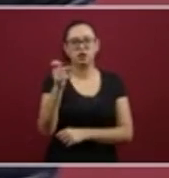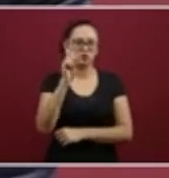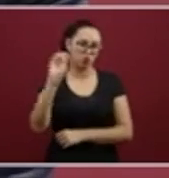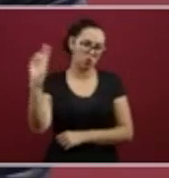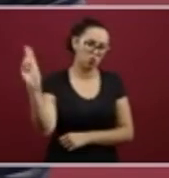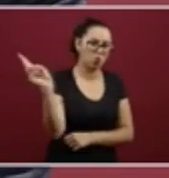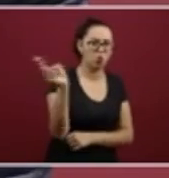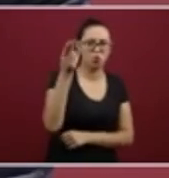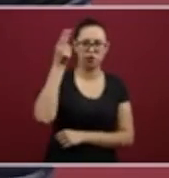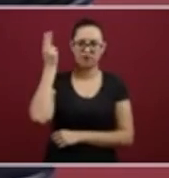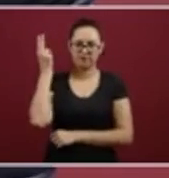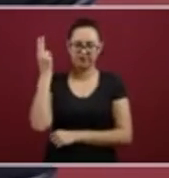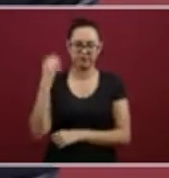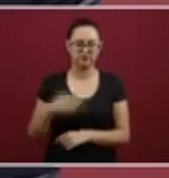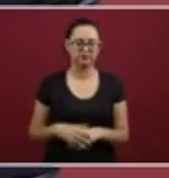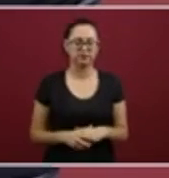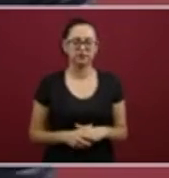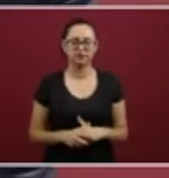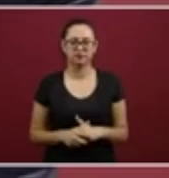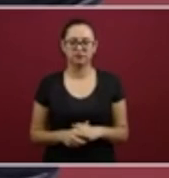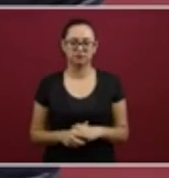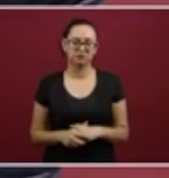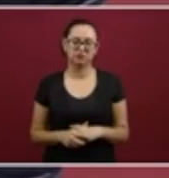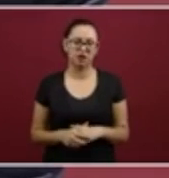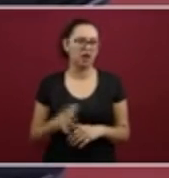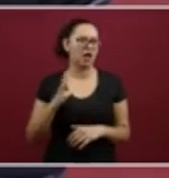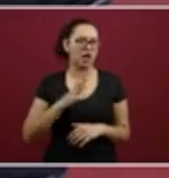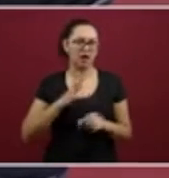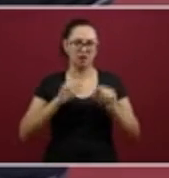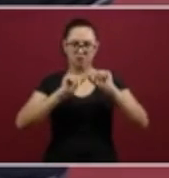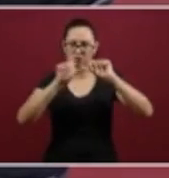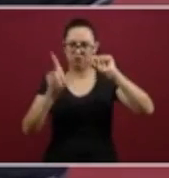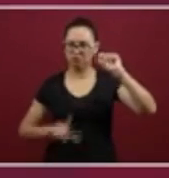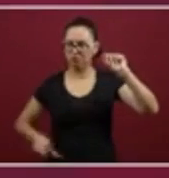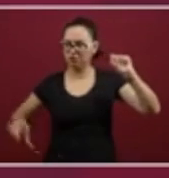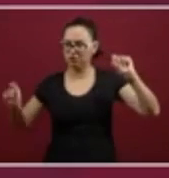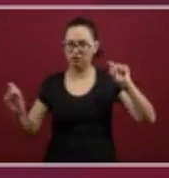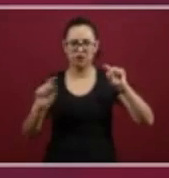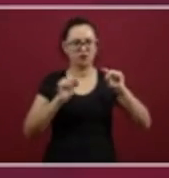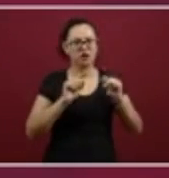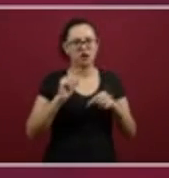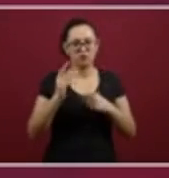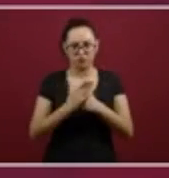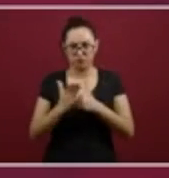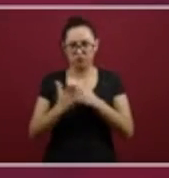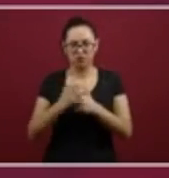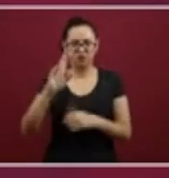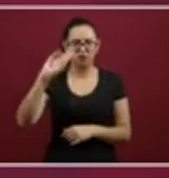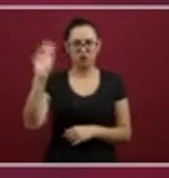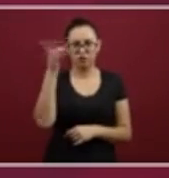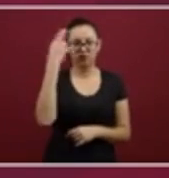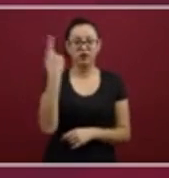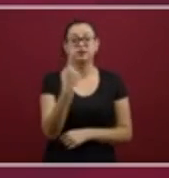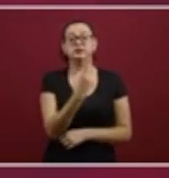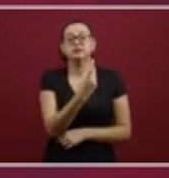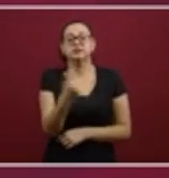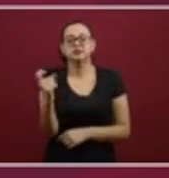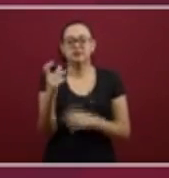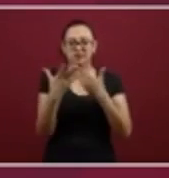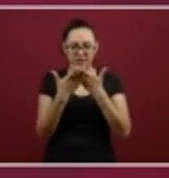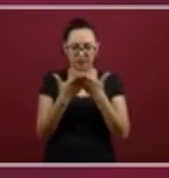que se están creando en el país, 100 universidades públicas, y en efecto